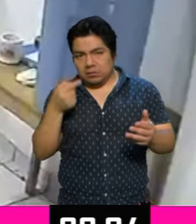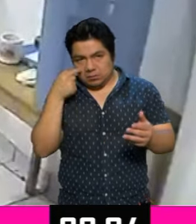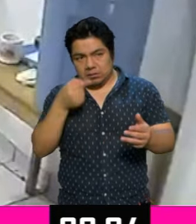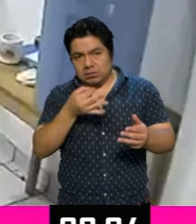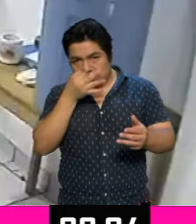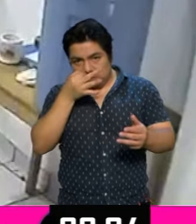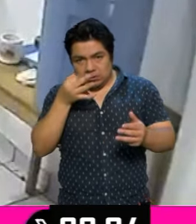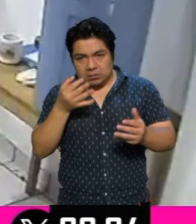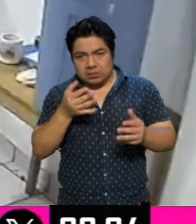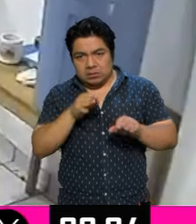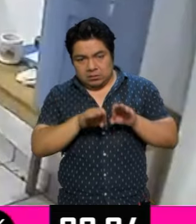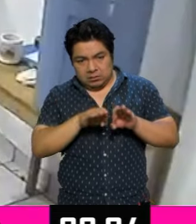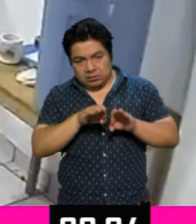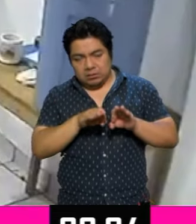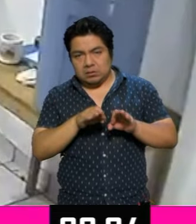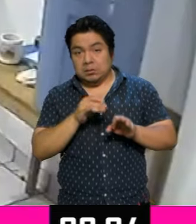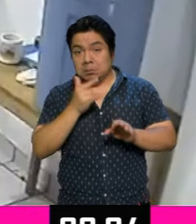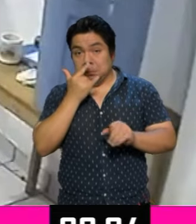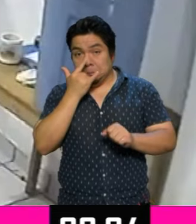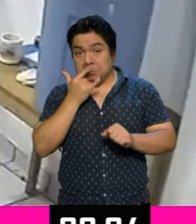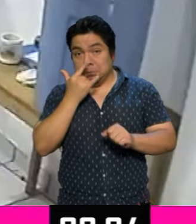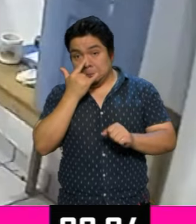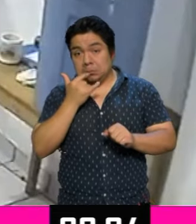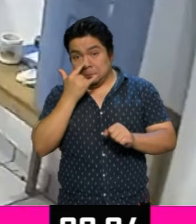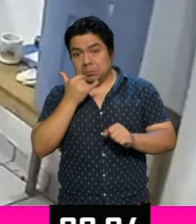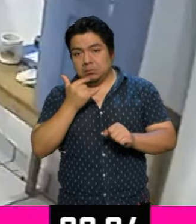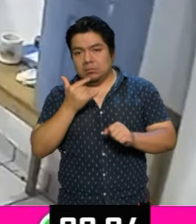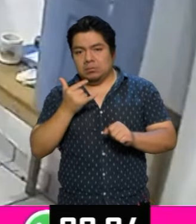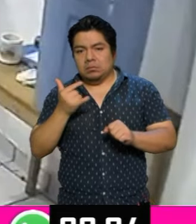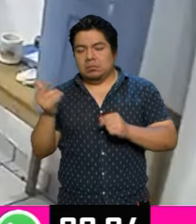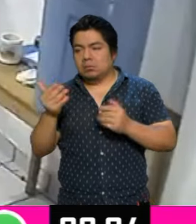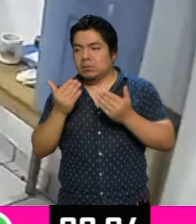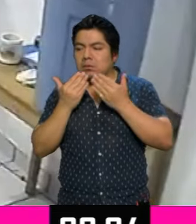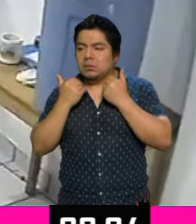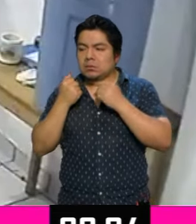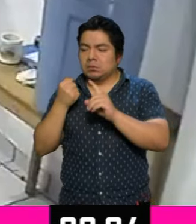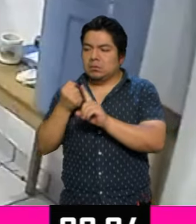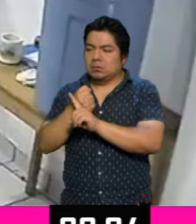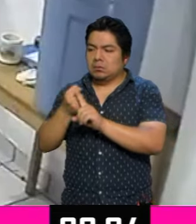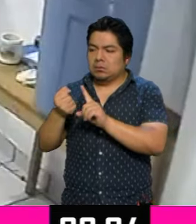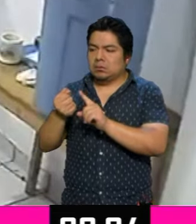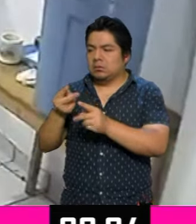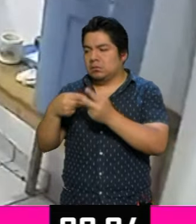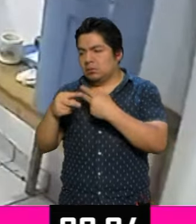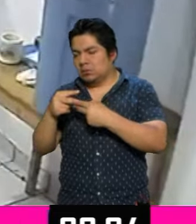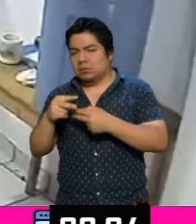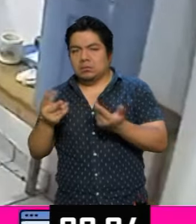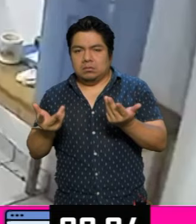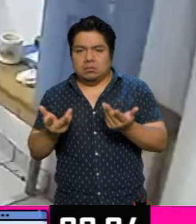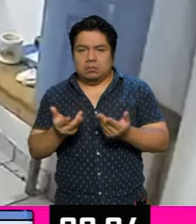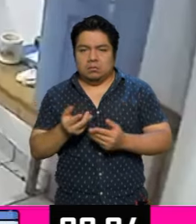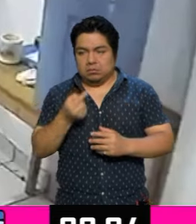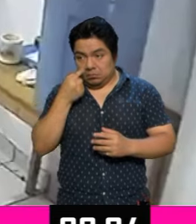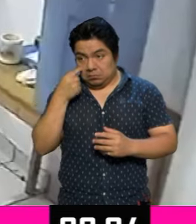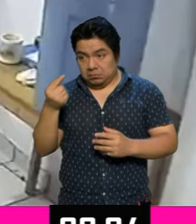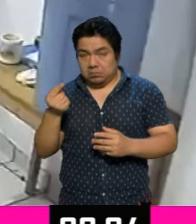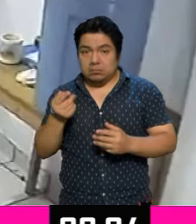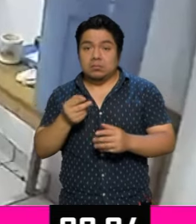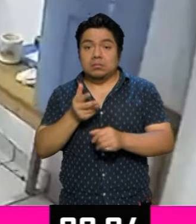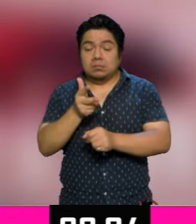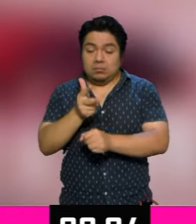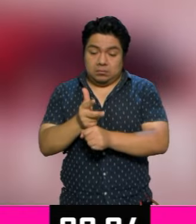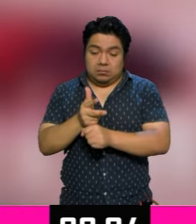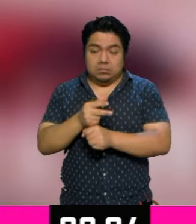sí. Es agresión. Qué raro que cuando la están atacando a ellas no llegan a tiempo y al pues revés. Pues no sé en aquellos momentos ya, pero en este afortunadamente estaba